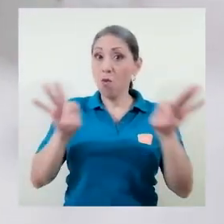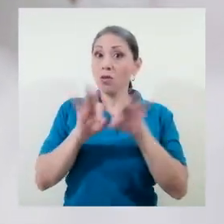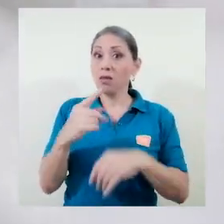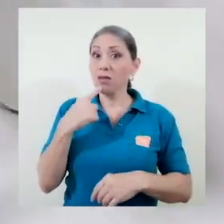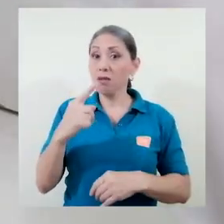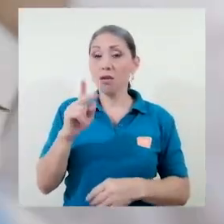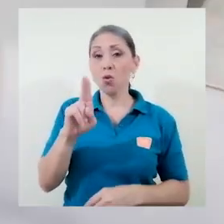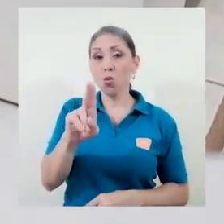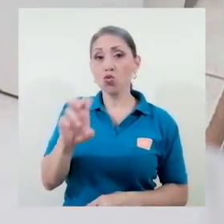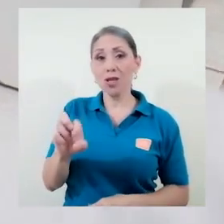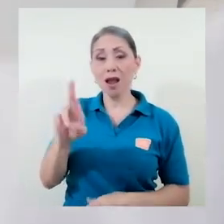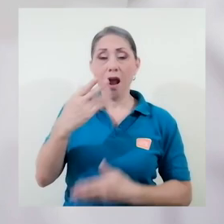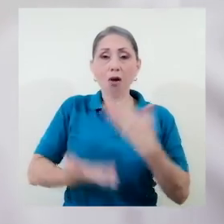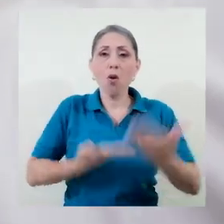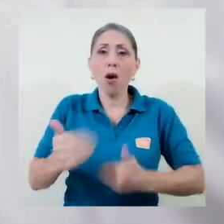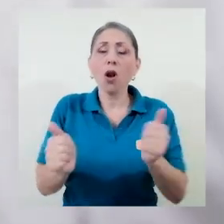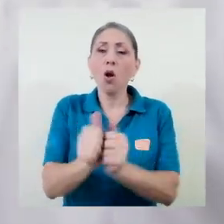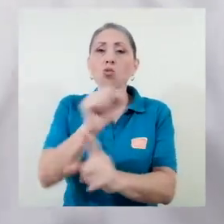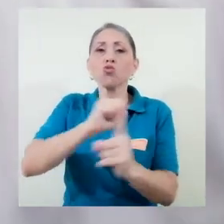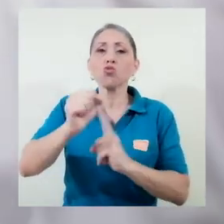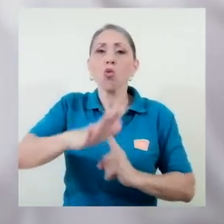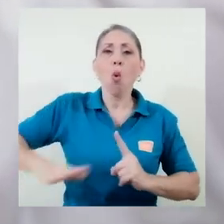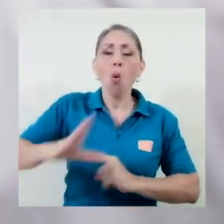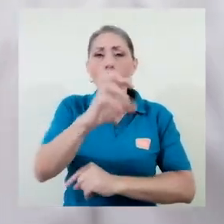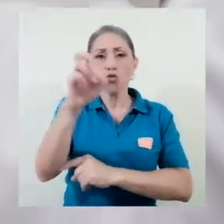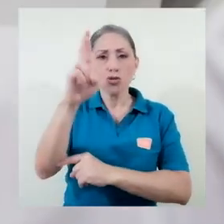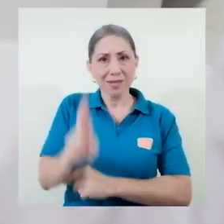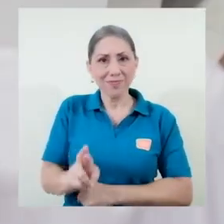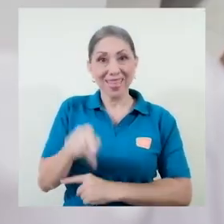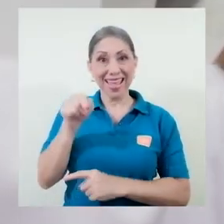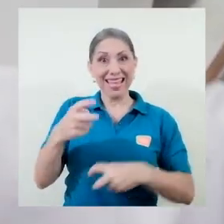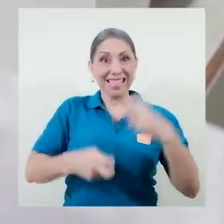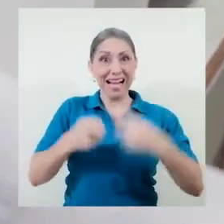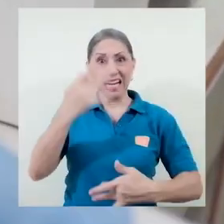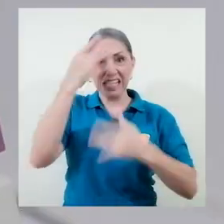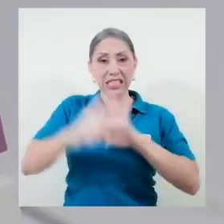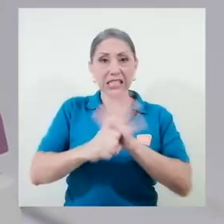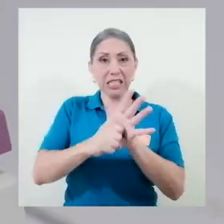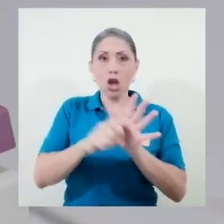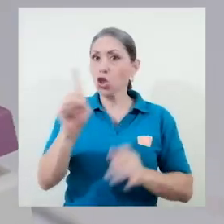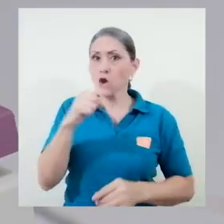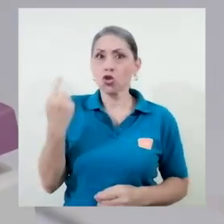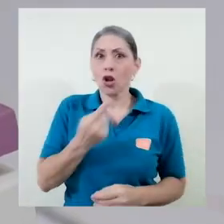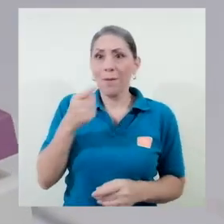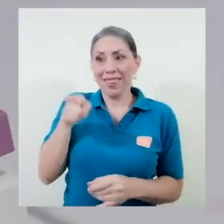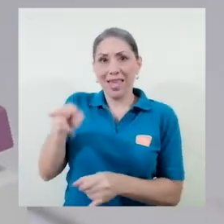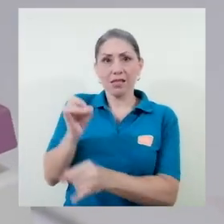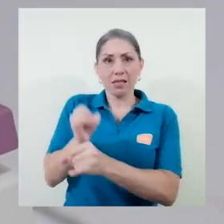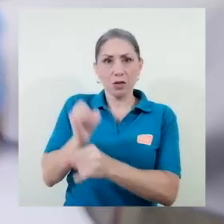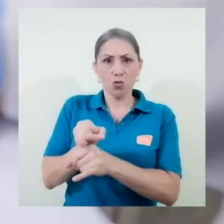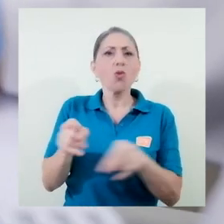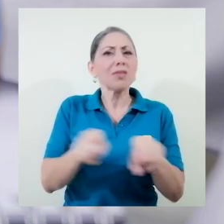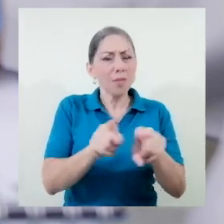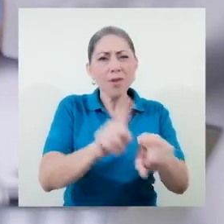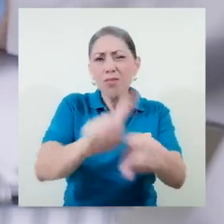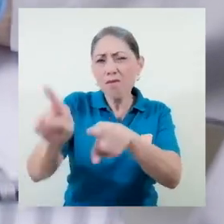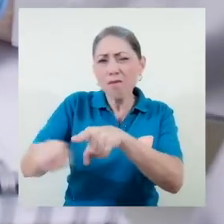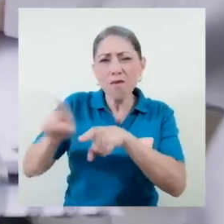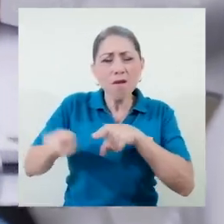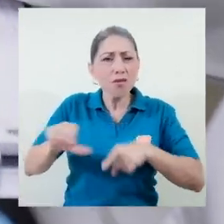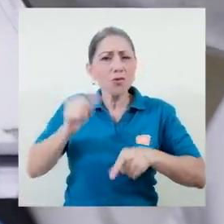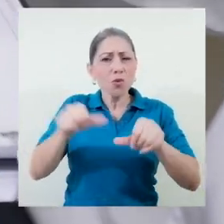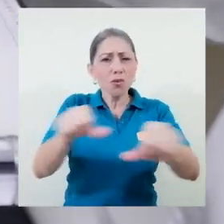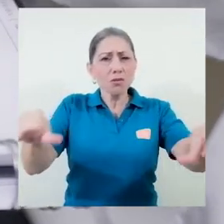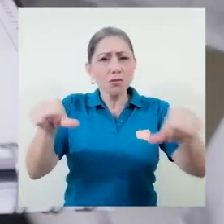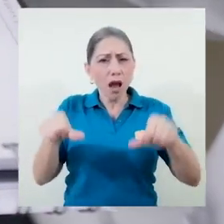importante rescatar que la UCR colabora con la sociedad costarricense en esta crisis, no solo desde este instituto, sino también desde